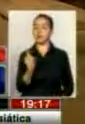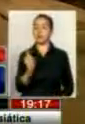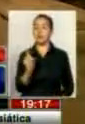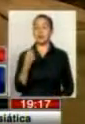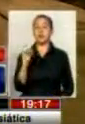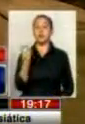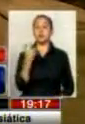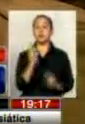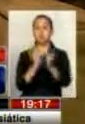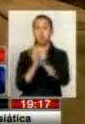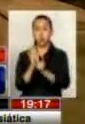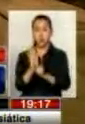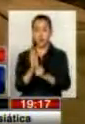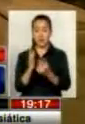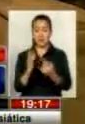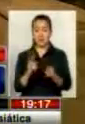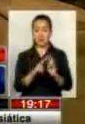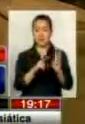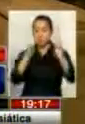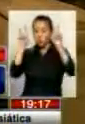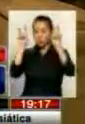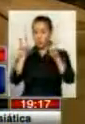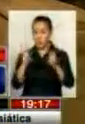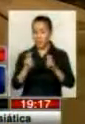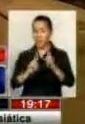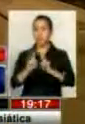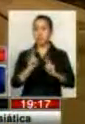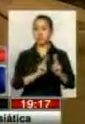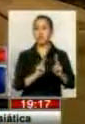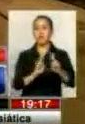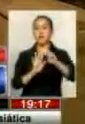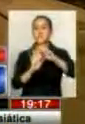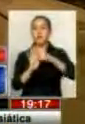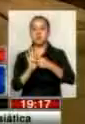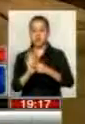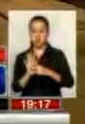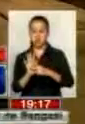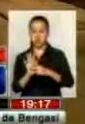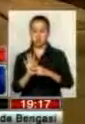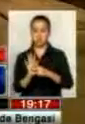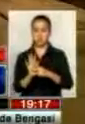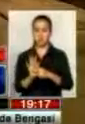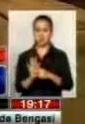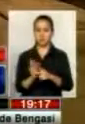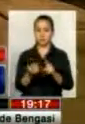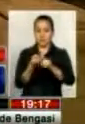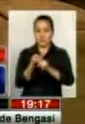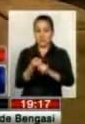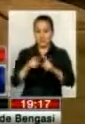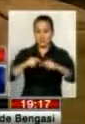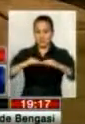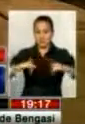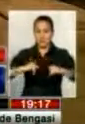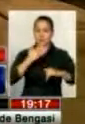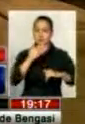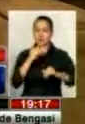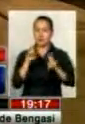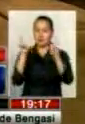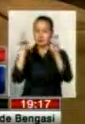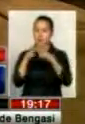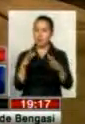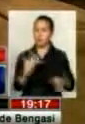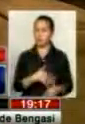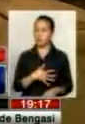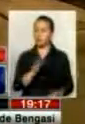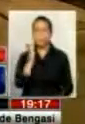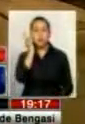lugar, también pusimos y expusimos temas en relación a las modificaciones de la sociedad conyugal. Creemos que también estas son temáticas tremendamente relevantes para las